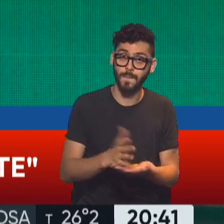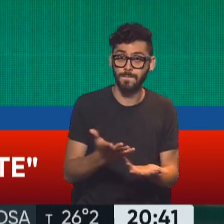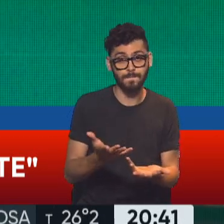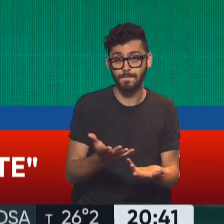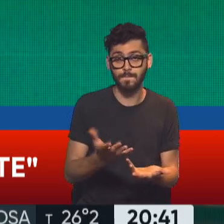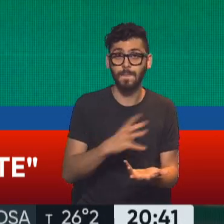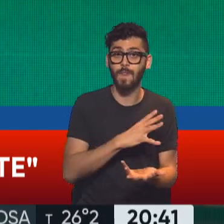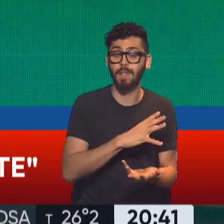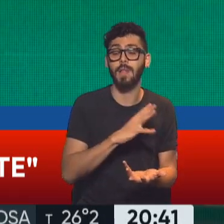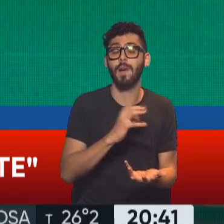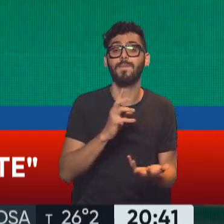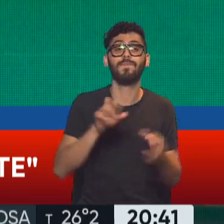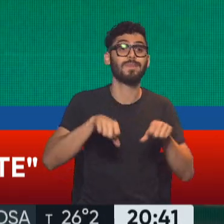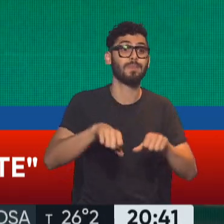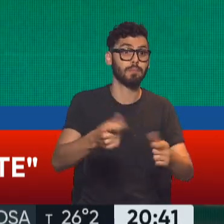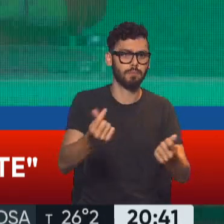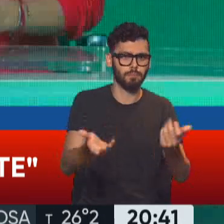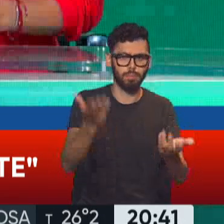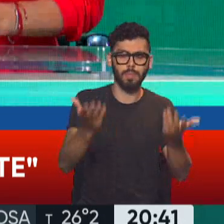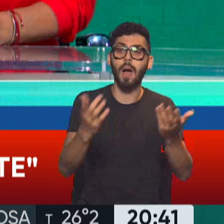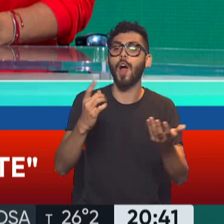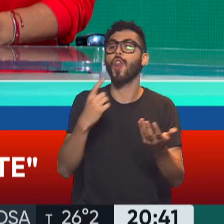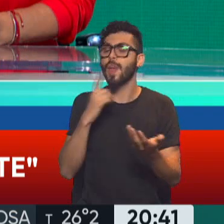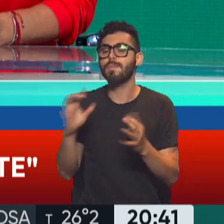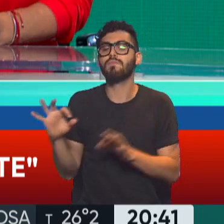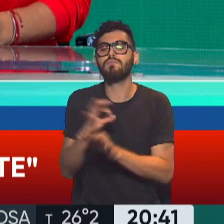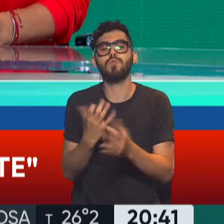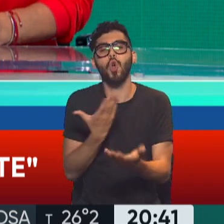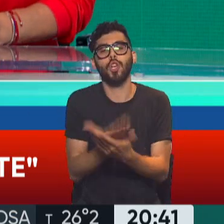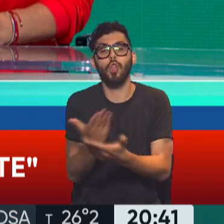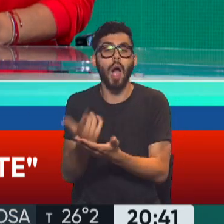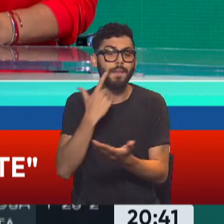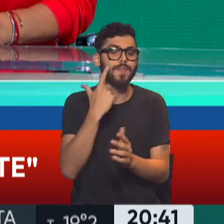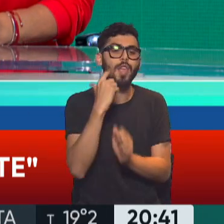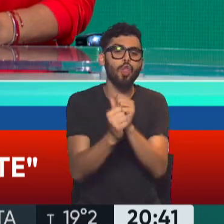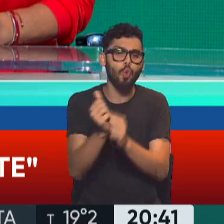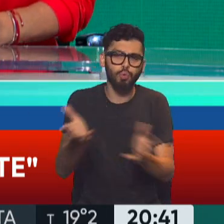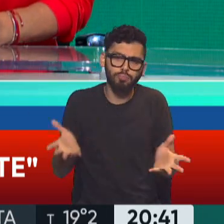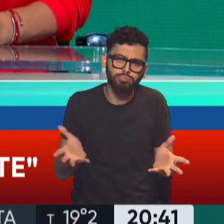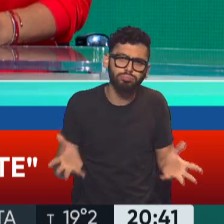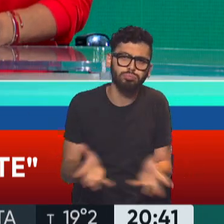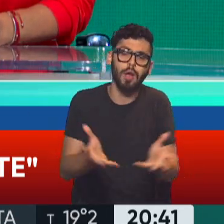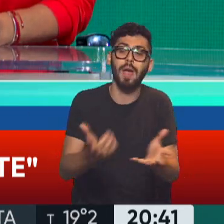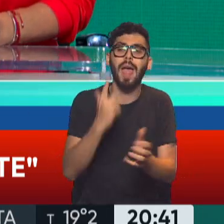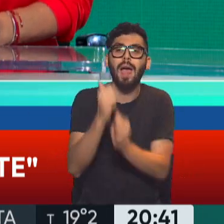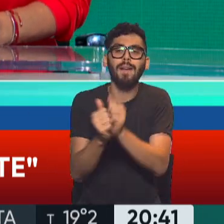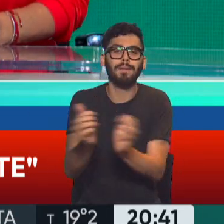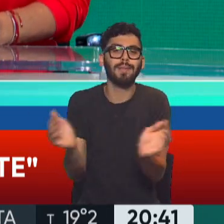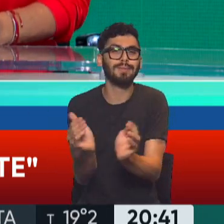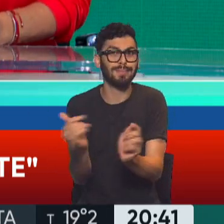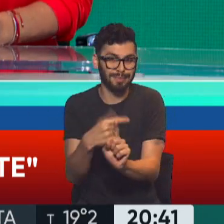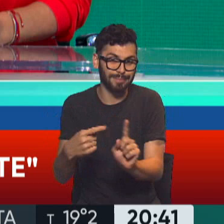las góndolas. Habló de diferentes proyectos para estimular la industria, para acompañar a las pymes,